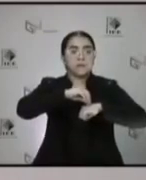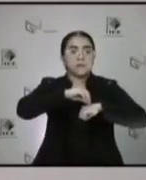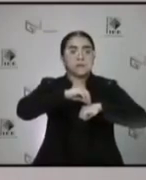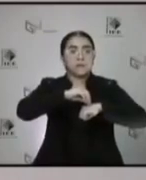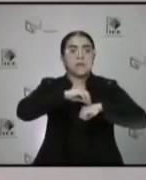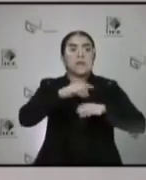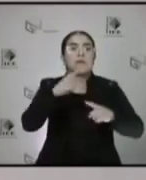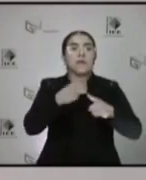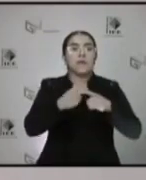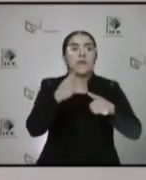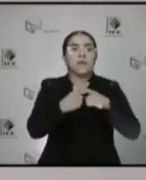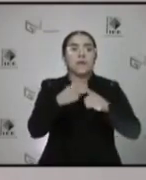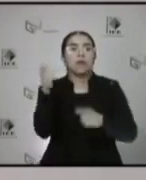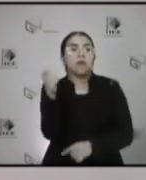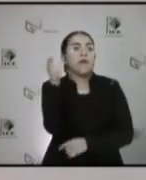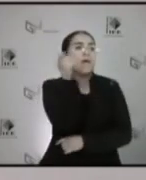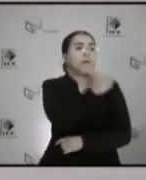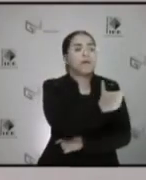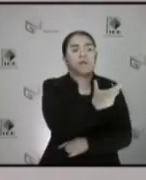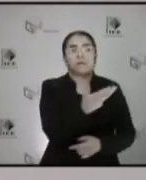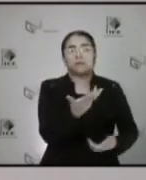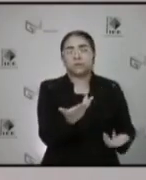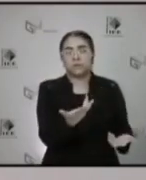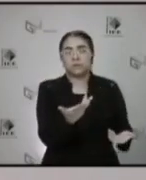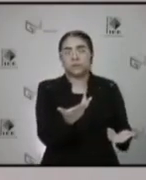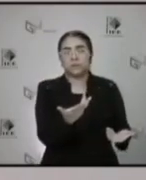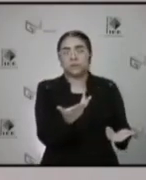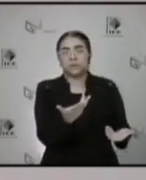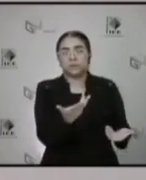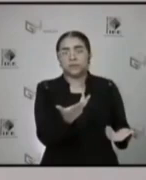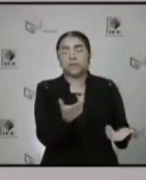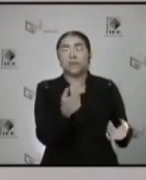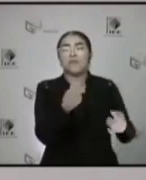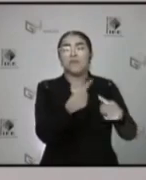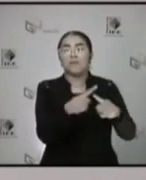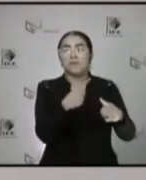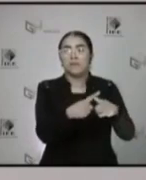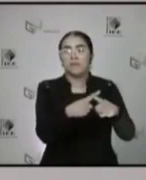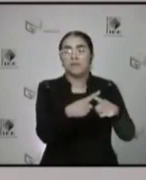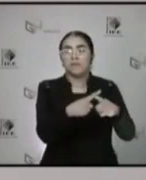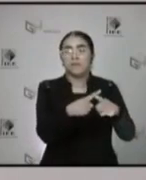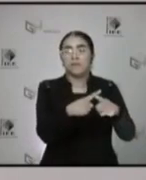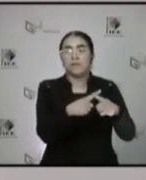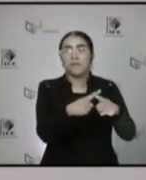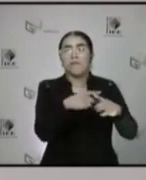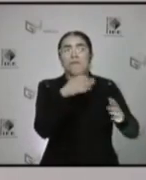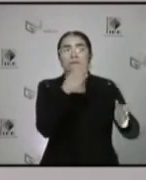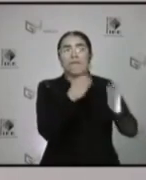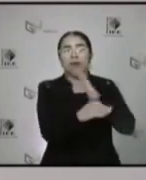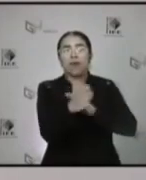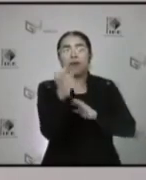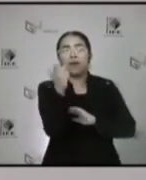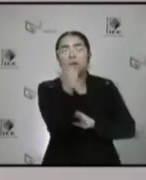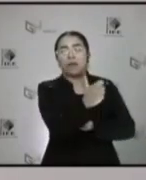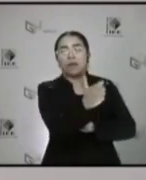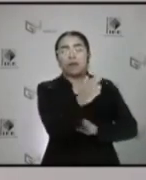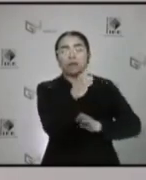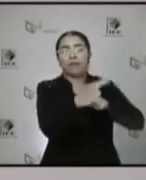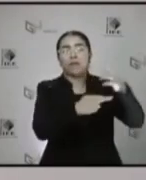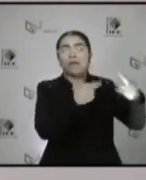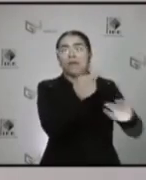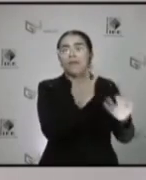les pagaron los viáticos y a quiénes se les debe seguramente un reembolso. Aquí